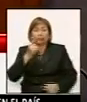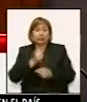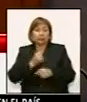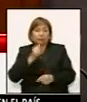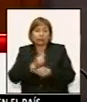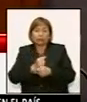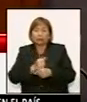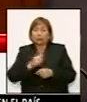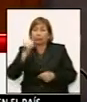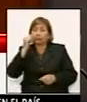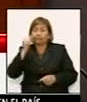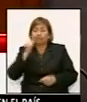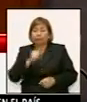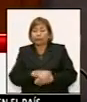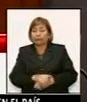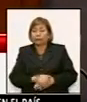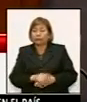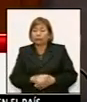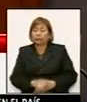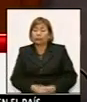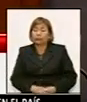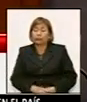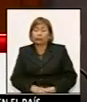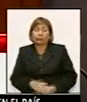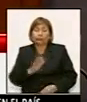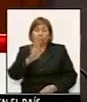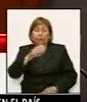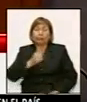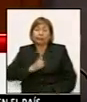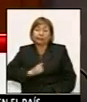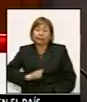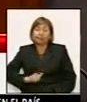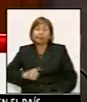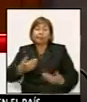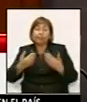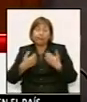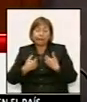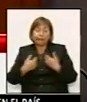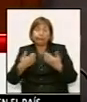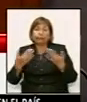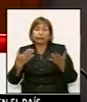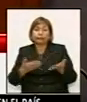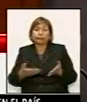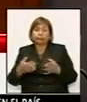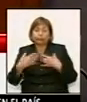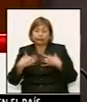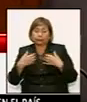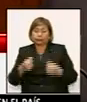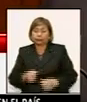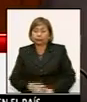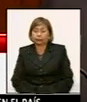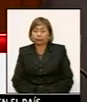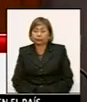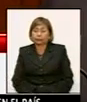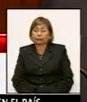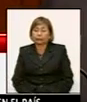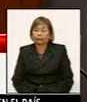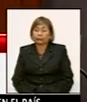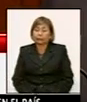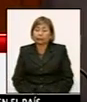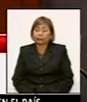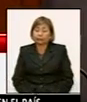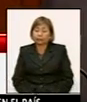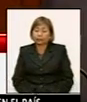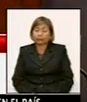trabajo, defensoras del derecho de sus hijos a tener un ambiente sano y saludable, presidente. Por